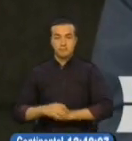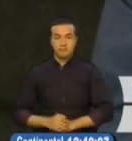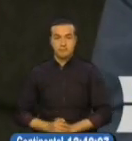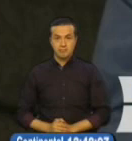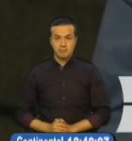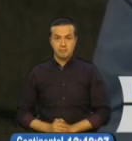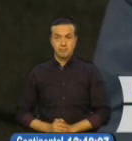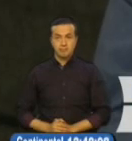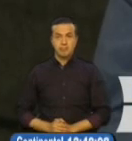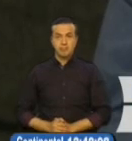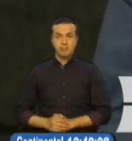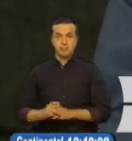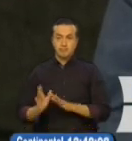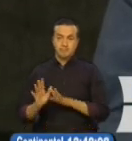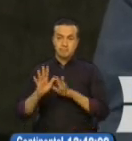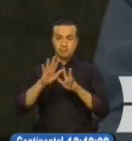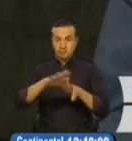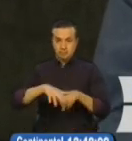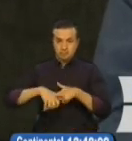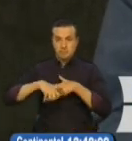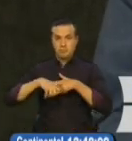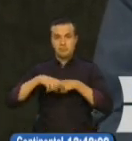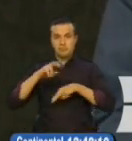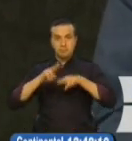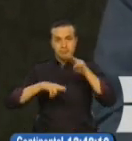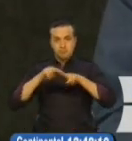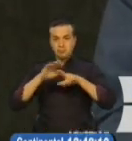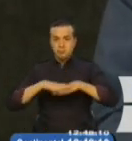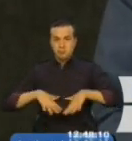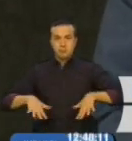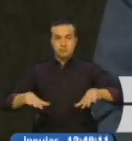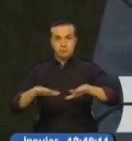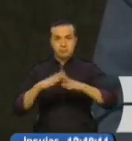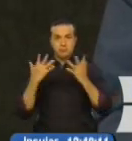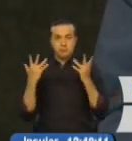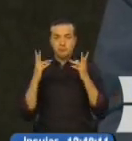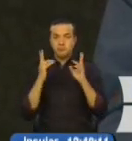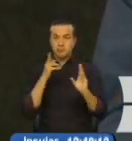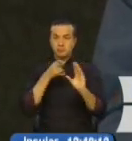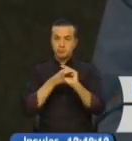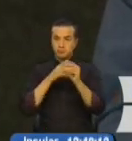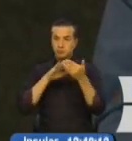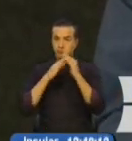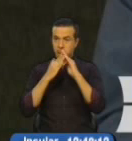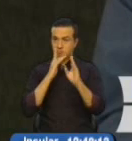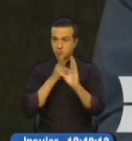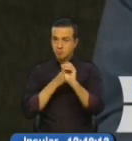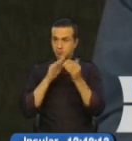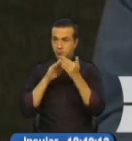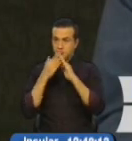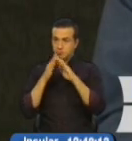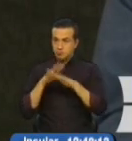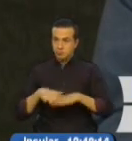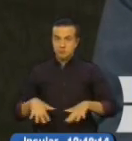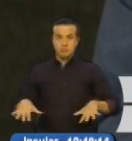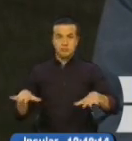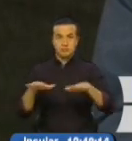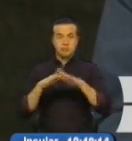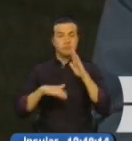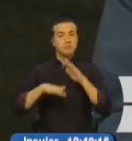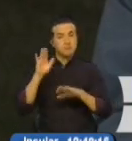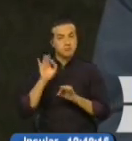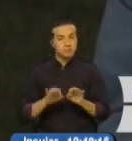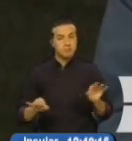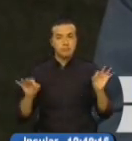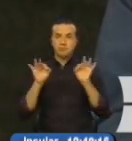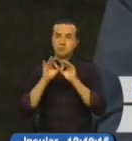el ingreso de maquinaria para que haga las plataformas, la participación de la comunidad, pero sobre todo